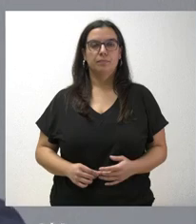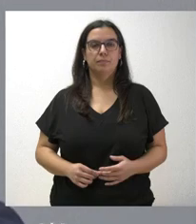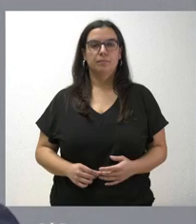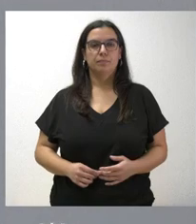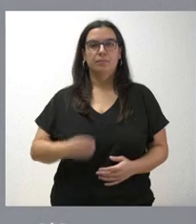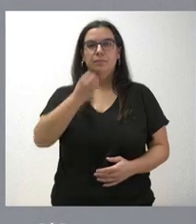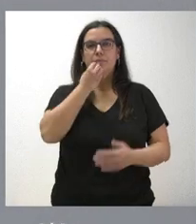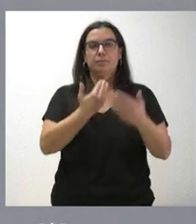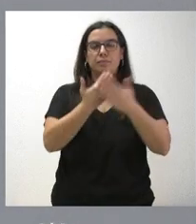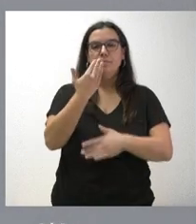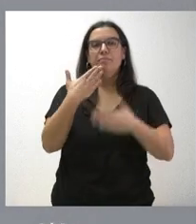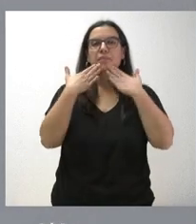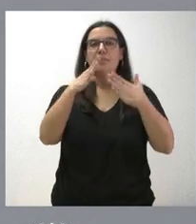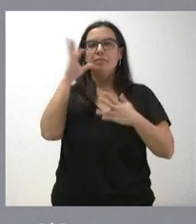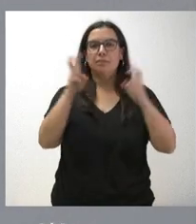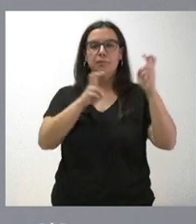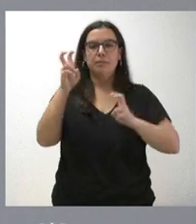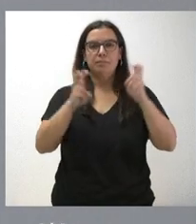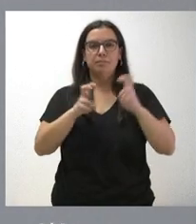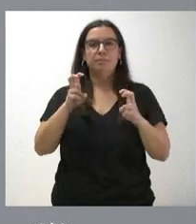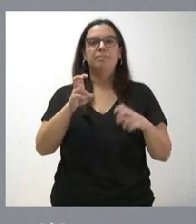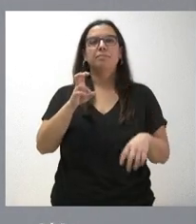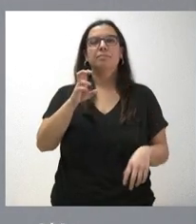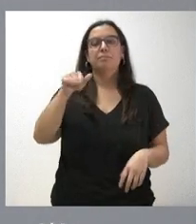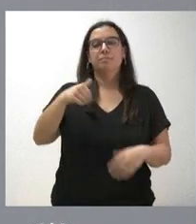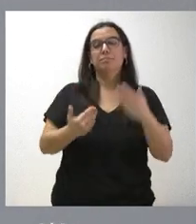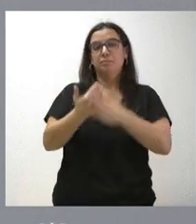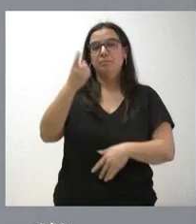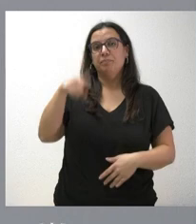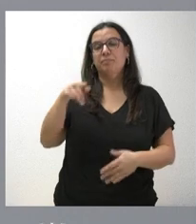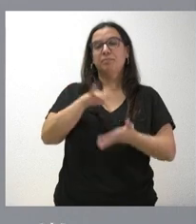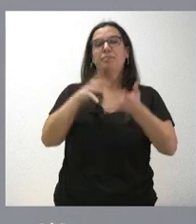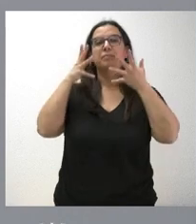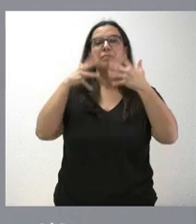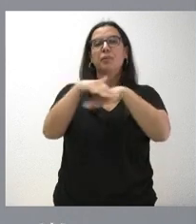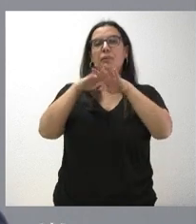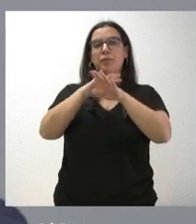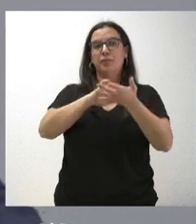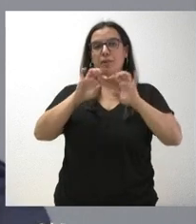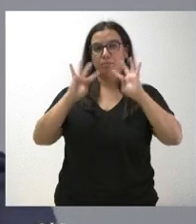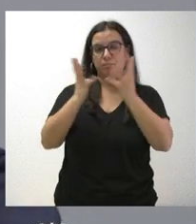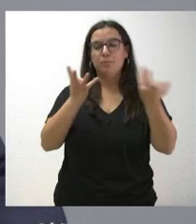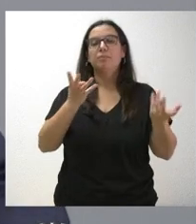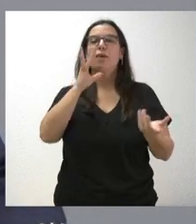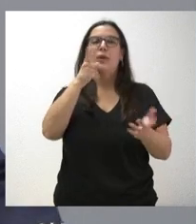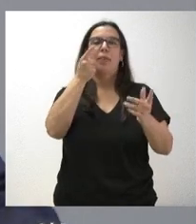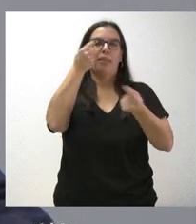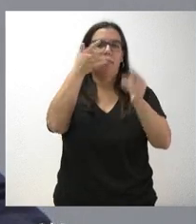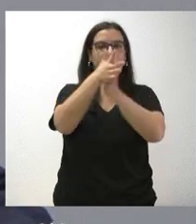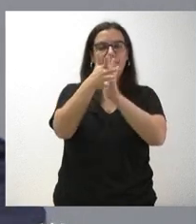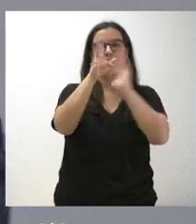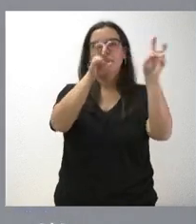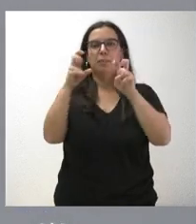Buenos días y muchas gracias por su presencia una vez más esta mañana donde hemos tenido también reunión del Consejo de gobierno de Castilla León y paso a detallar los